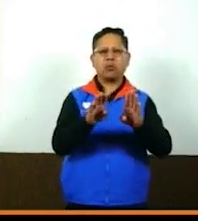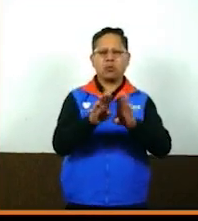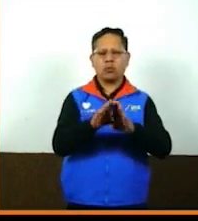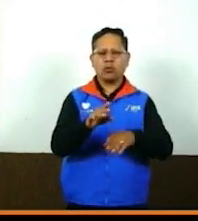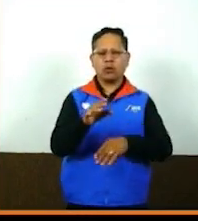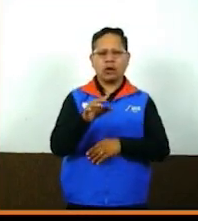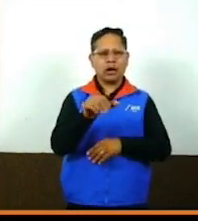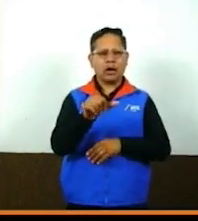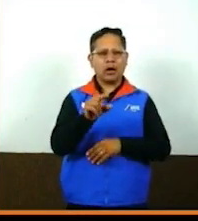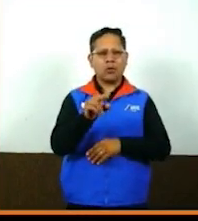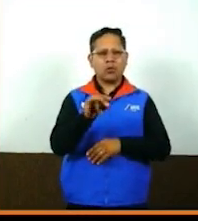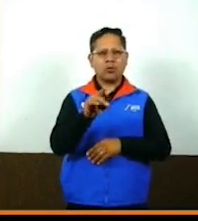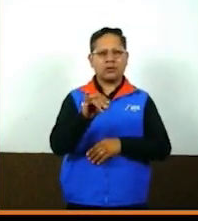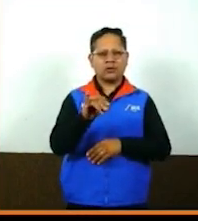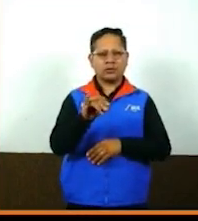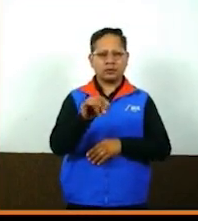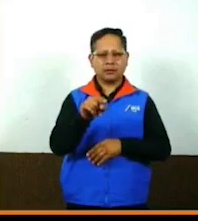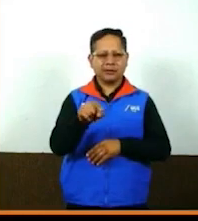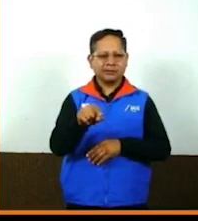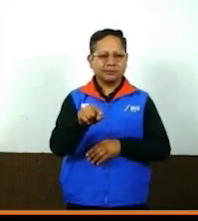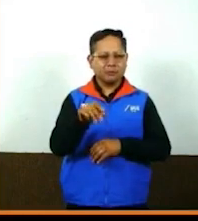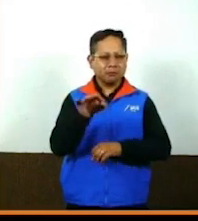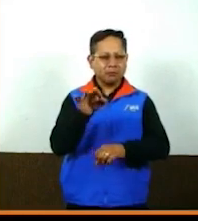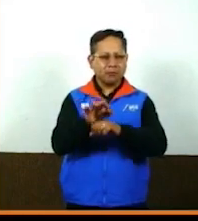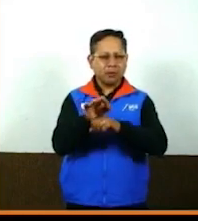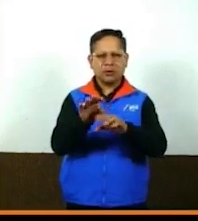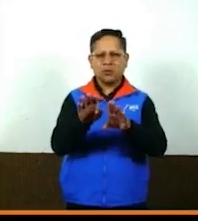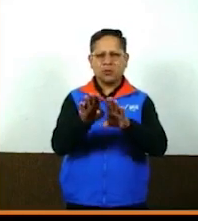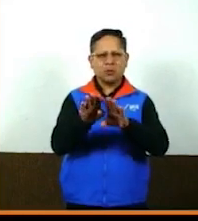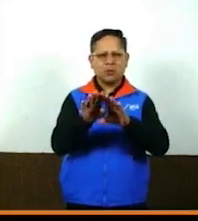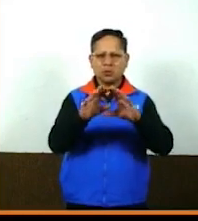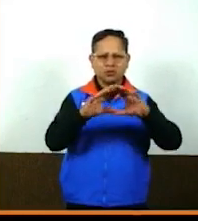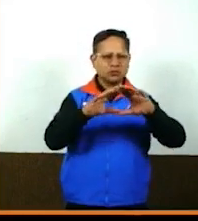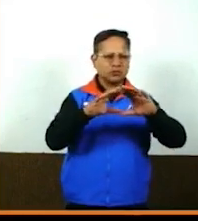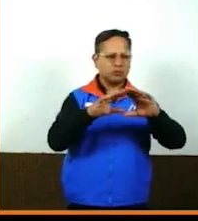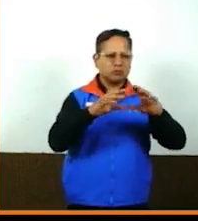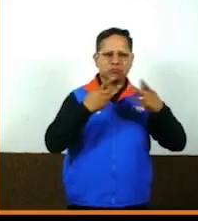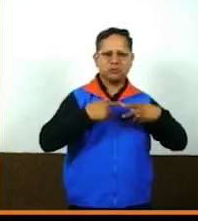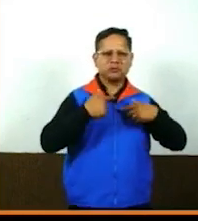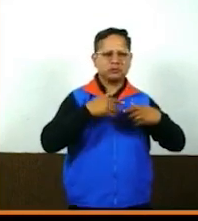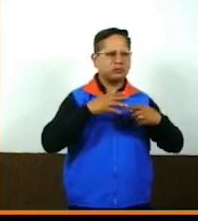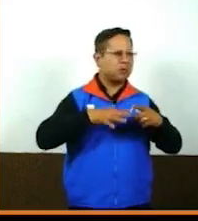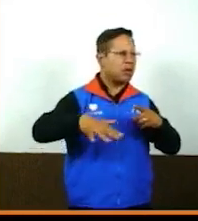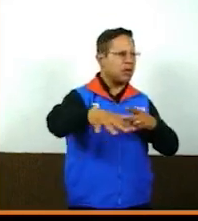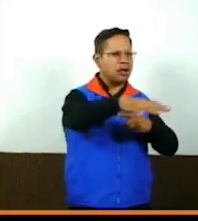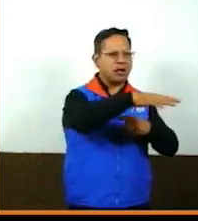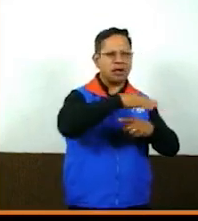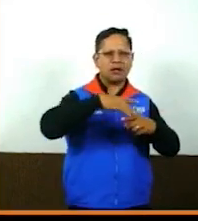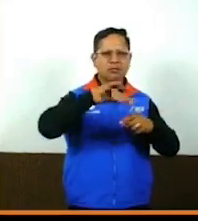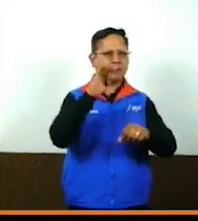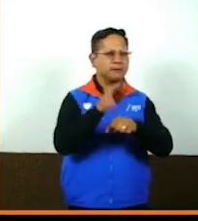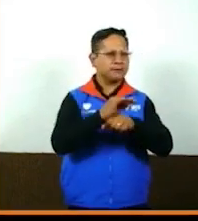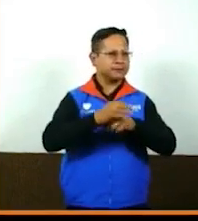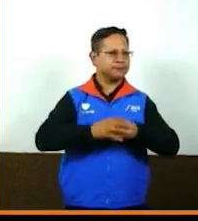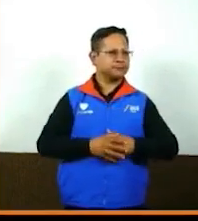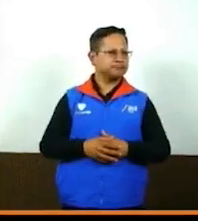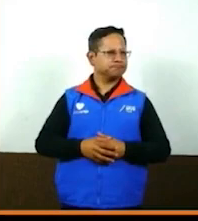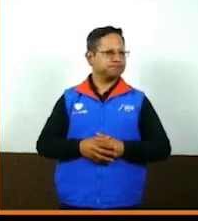que Audi se beneficie, pero yo creo que eso no es lo importante, sino cómo se va a beneficiar la sociedad también. Claro. Bien,